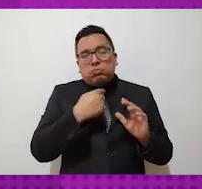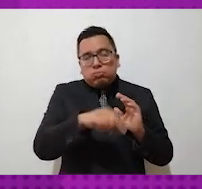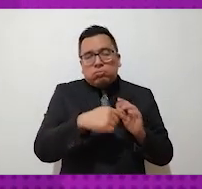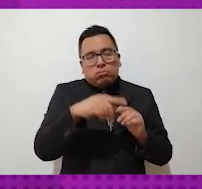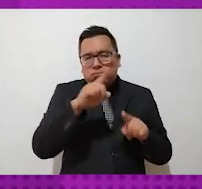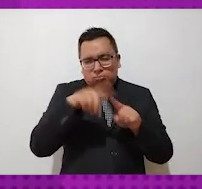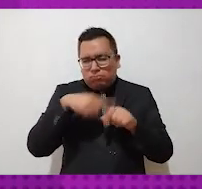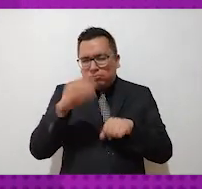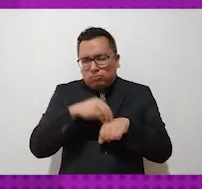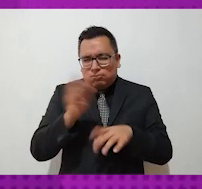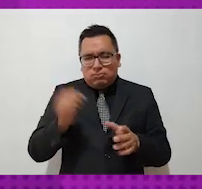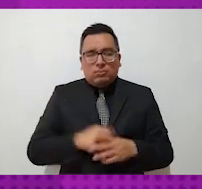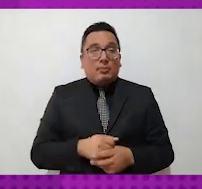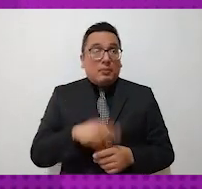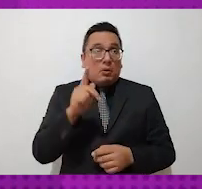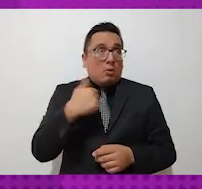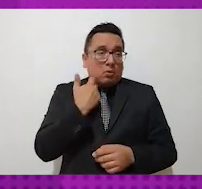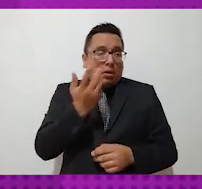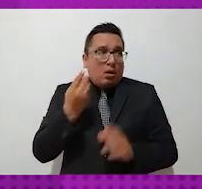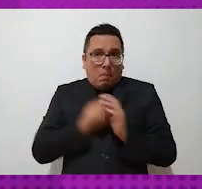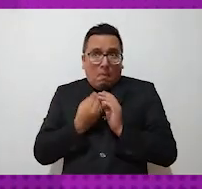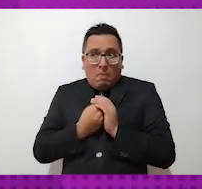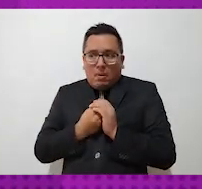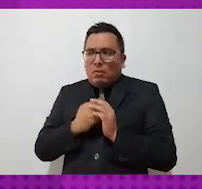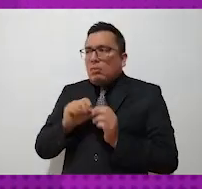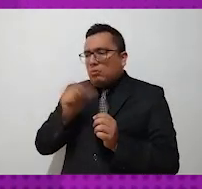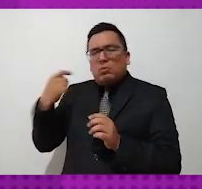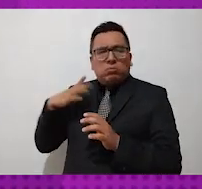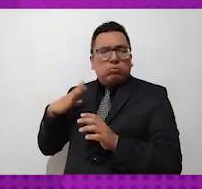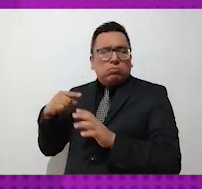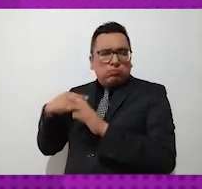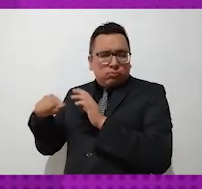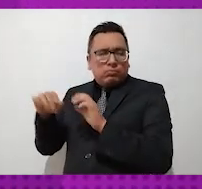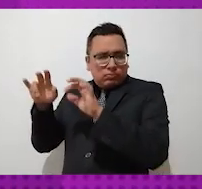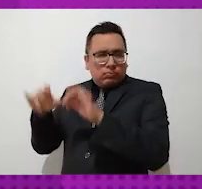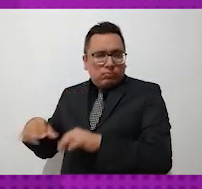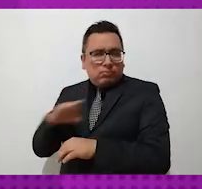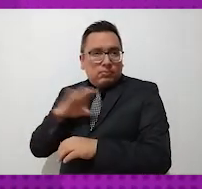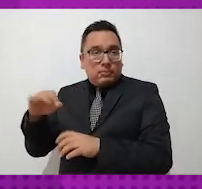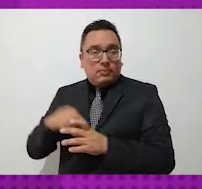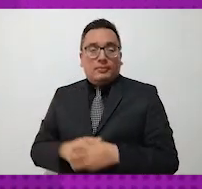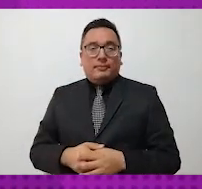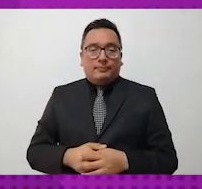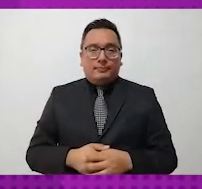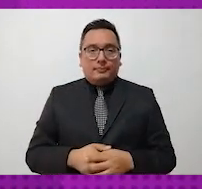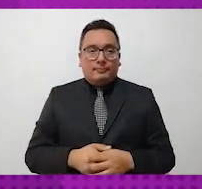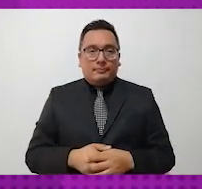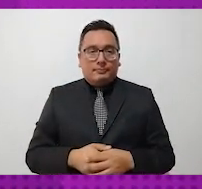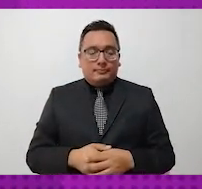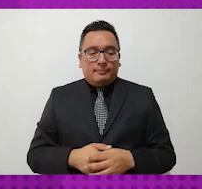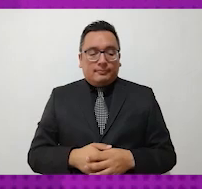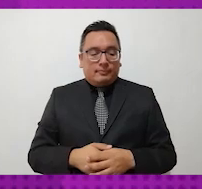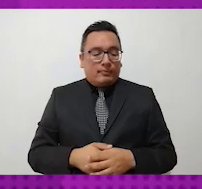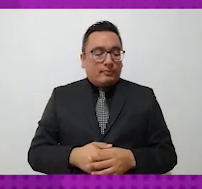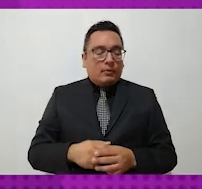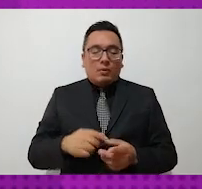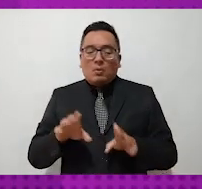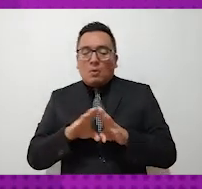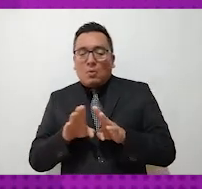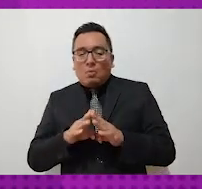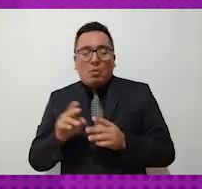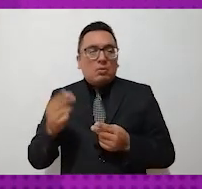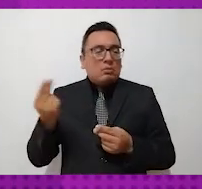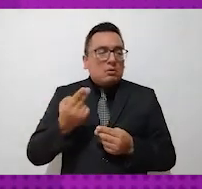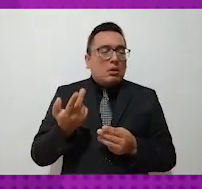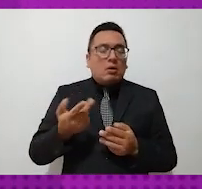tus generales, vaya. Pero si lo quieres hacer de manera anónima, también te dice cómo, ahí mismo en la página, a dónde entras, qué